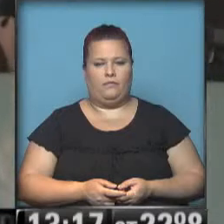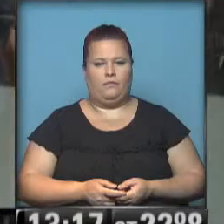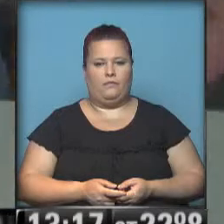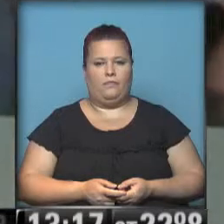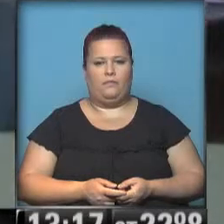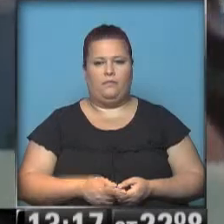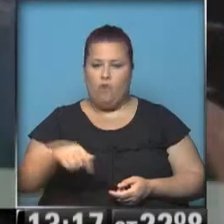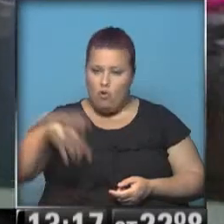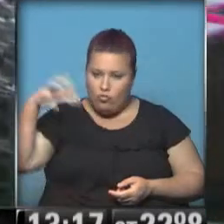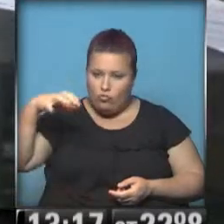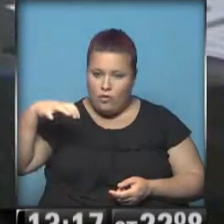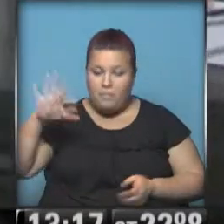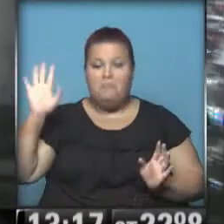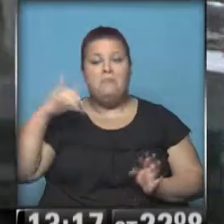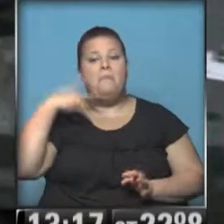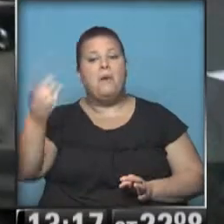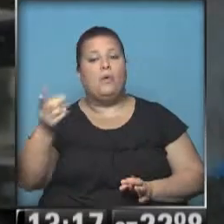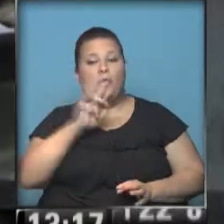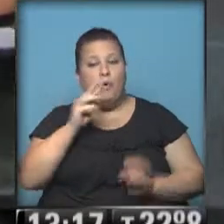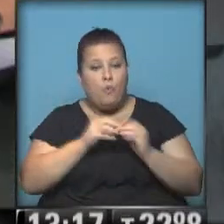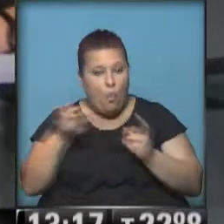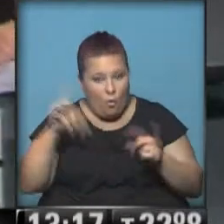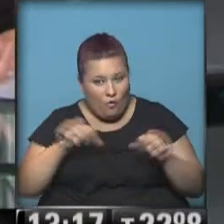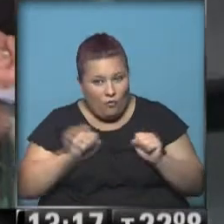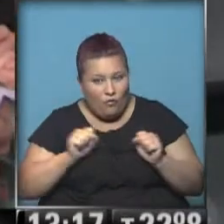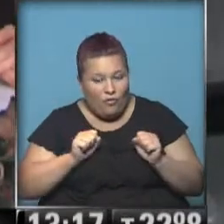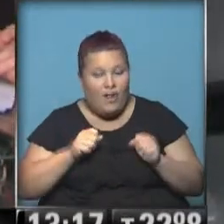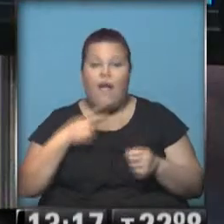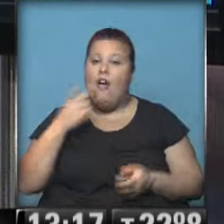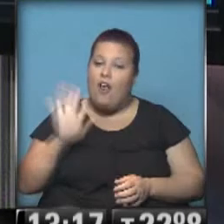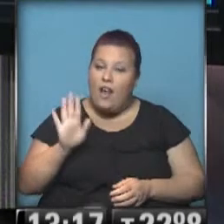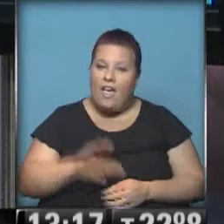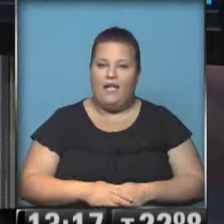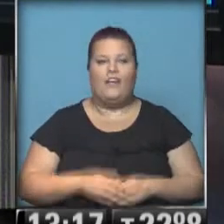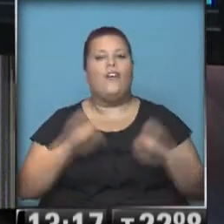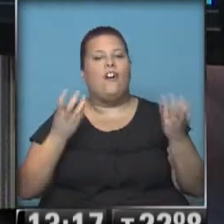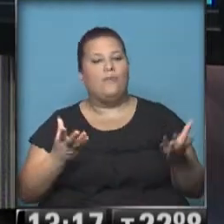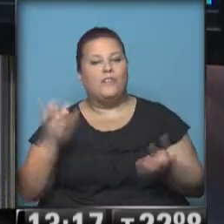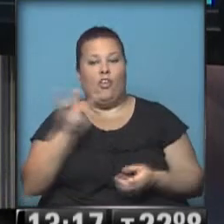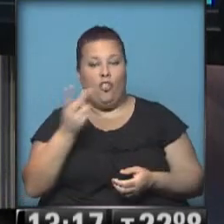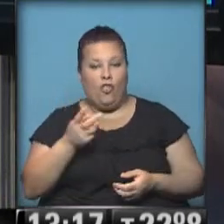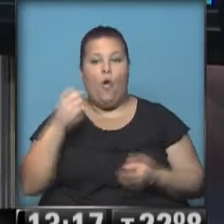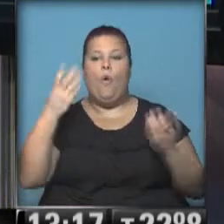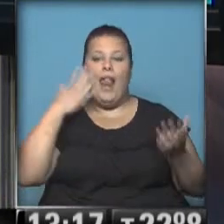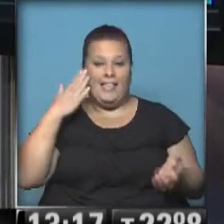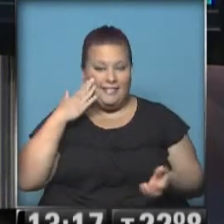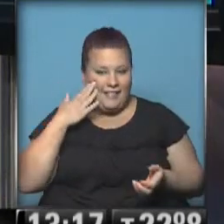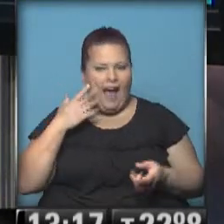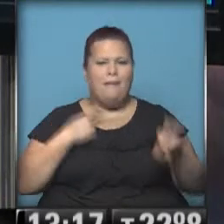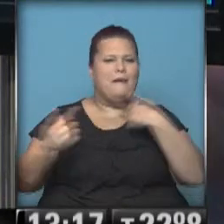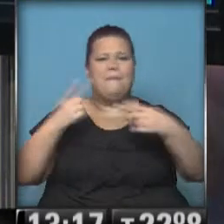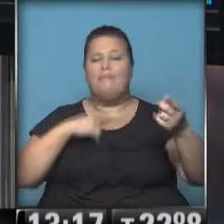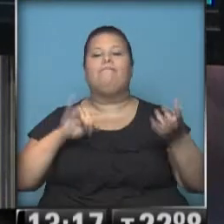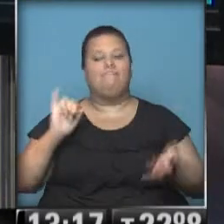lloverá wey vamos a preguntarle abrir de andreíta y vuelve el frío también a la vid que está la agustina roberto muy buenas tardes muchas preguntas